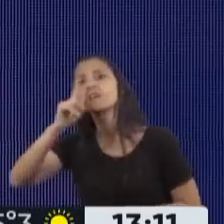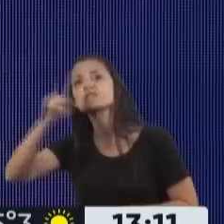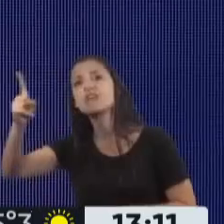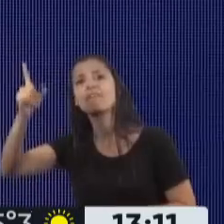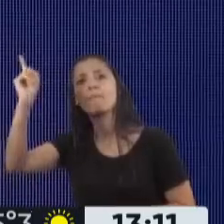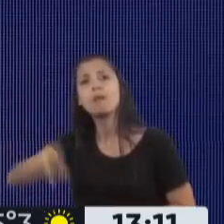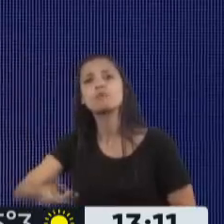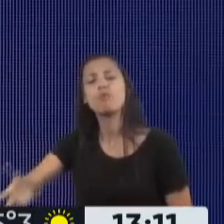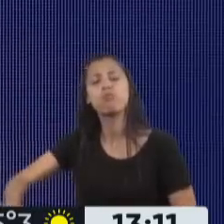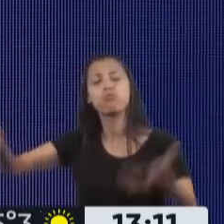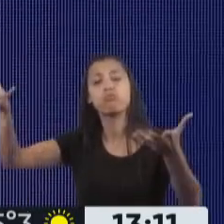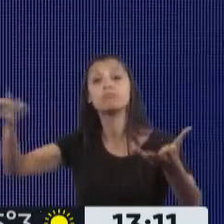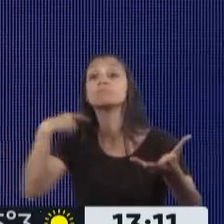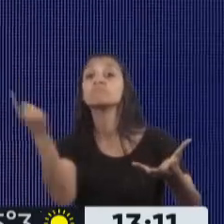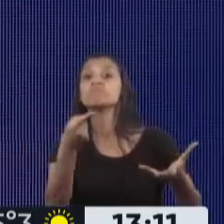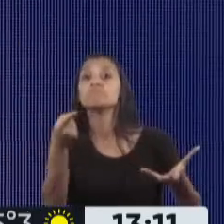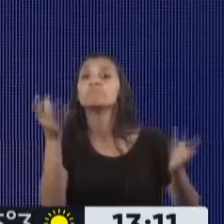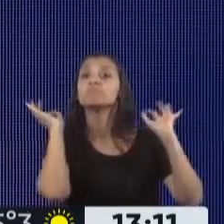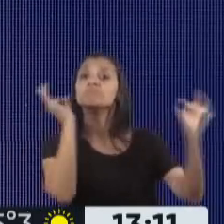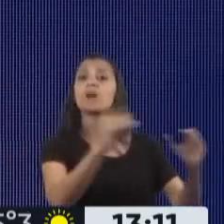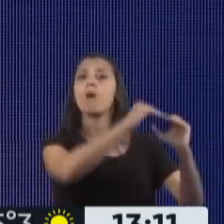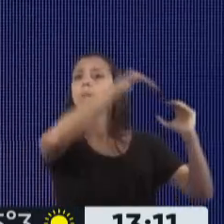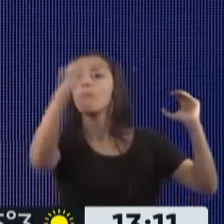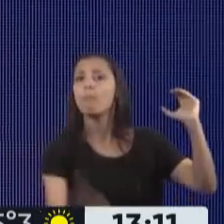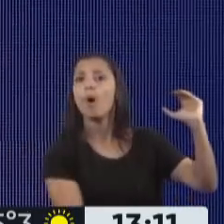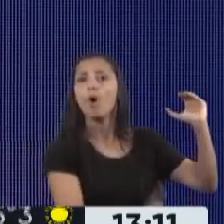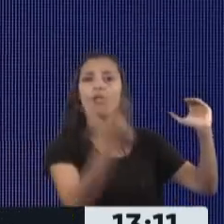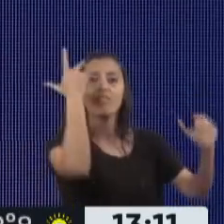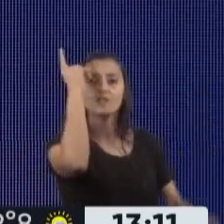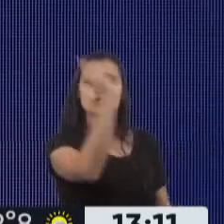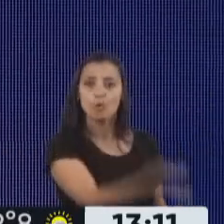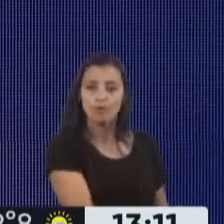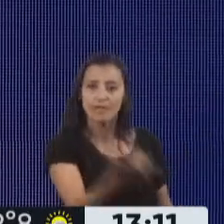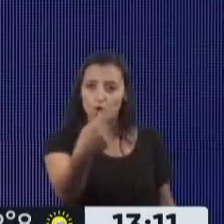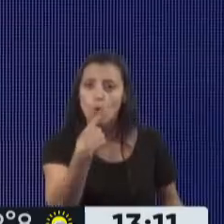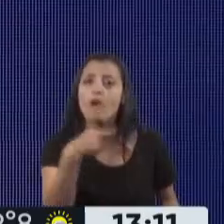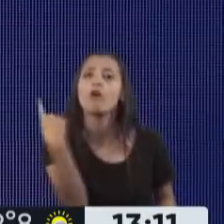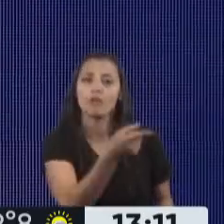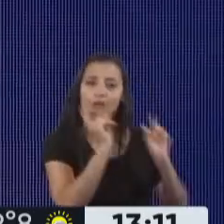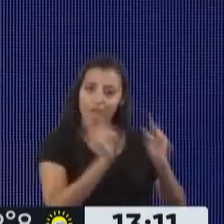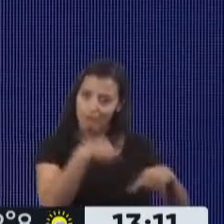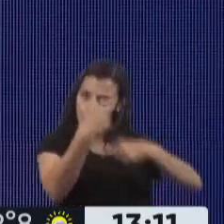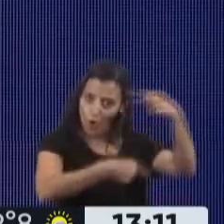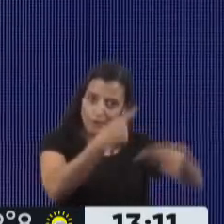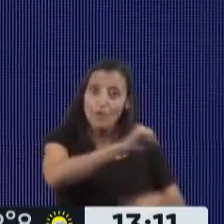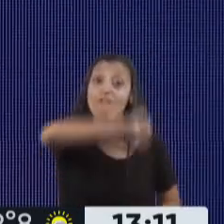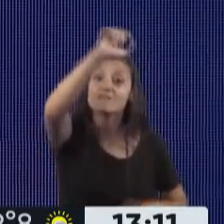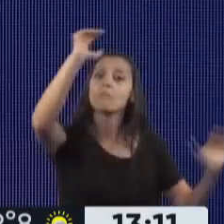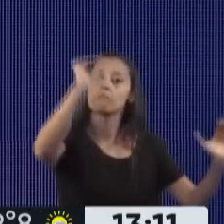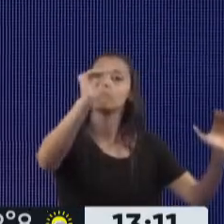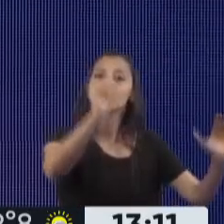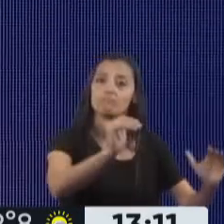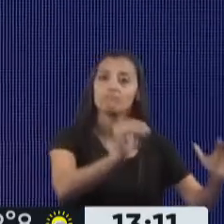17.000, la llevamos al 28% y no tengan duda que la vamos a seguir bajando.